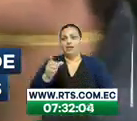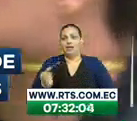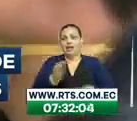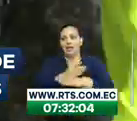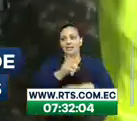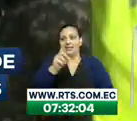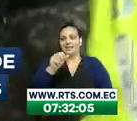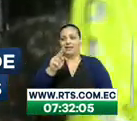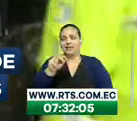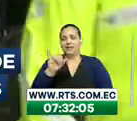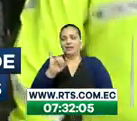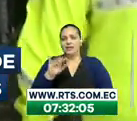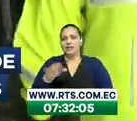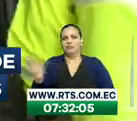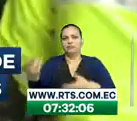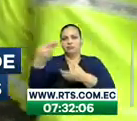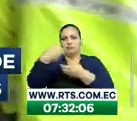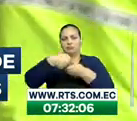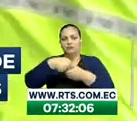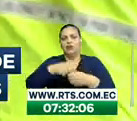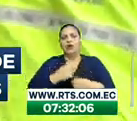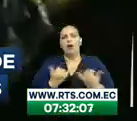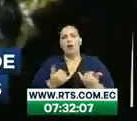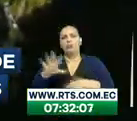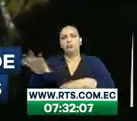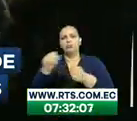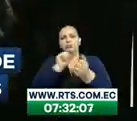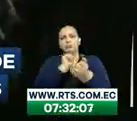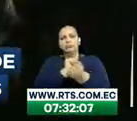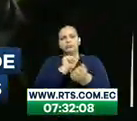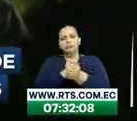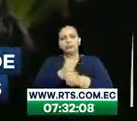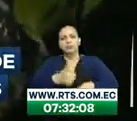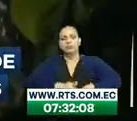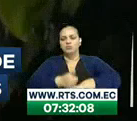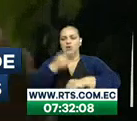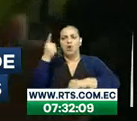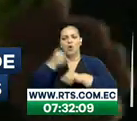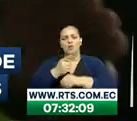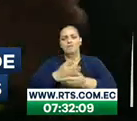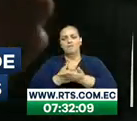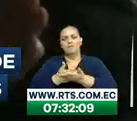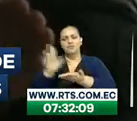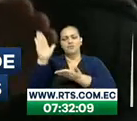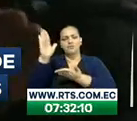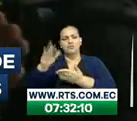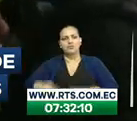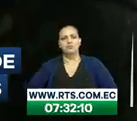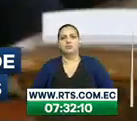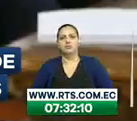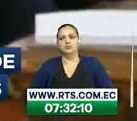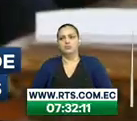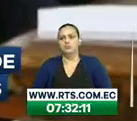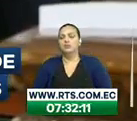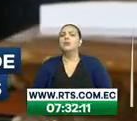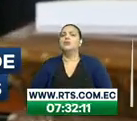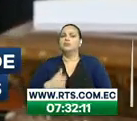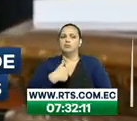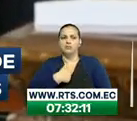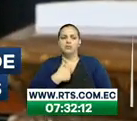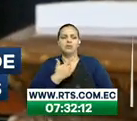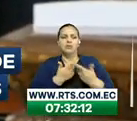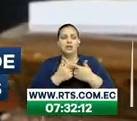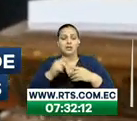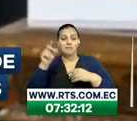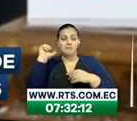es investigado y en su contra existen dos pedidos de destitución. Mendoza pidió ampliar su versión. Lo hará este